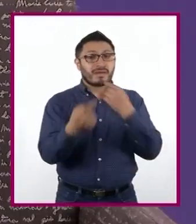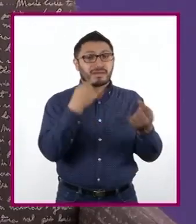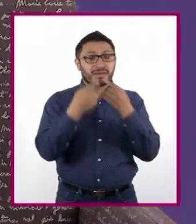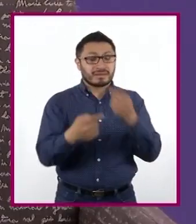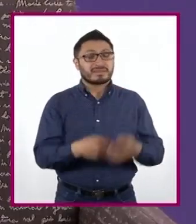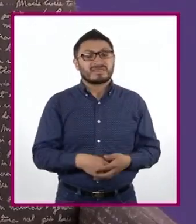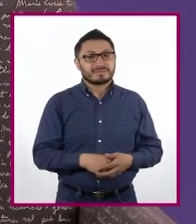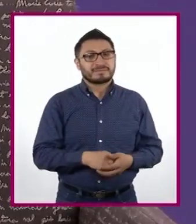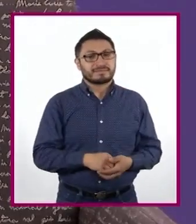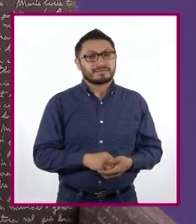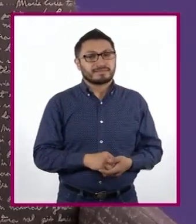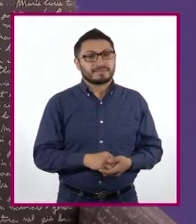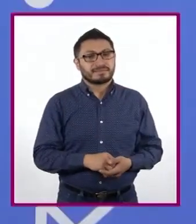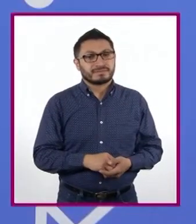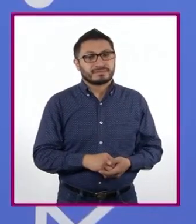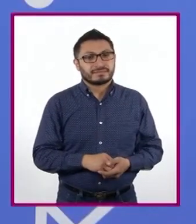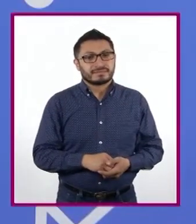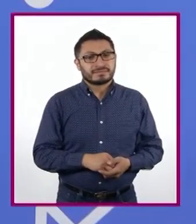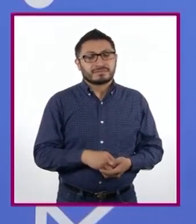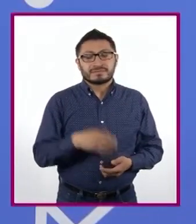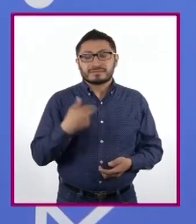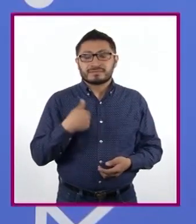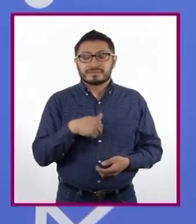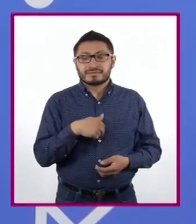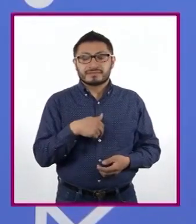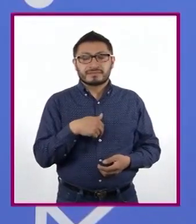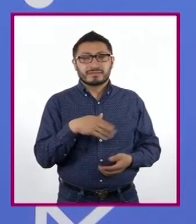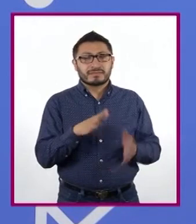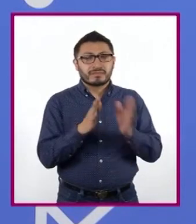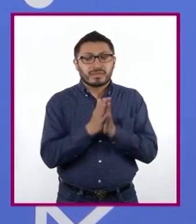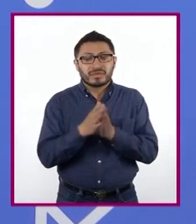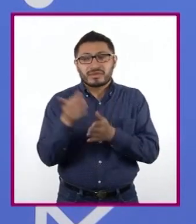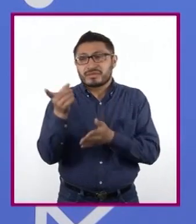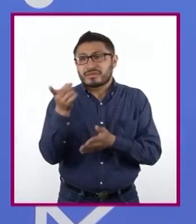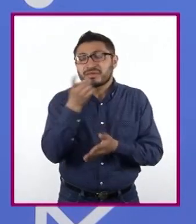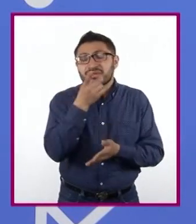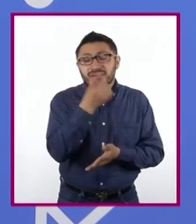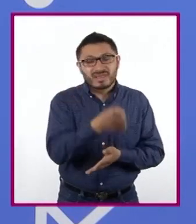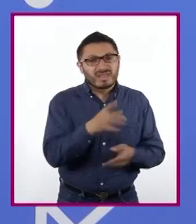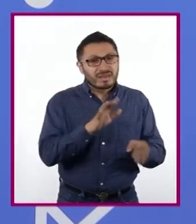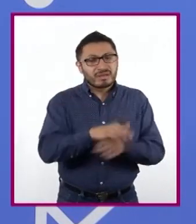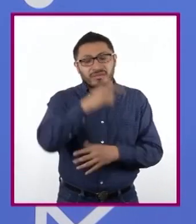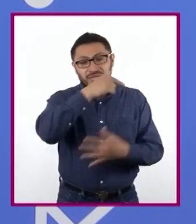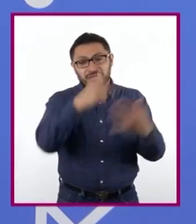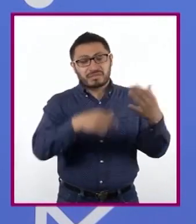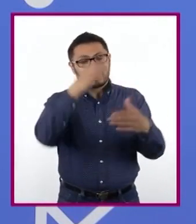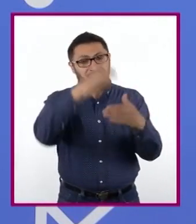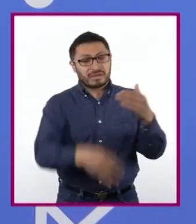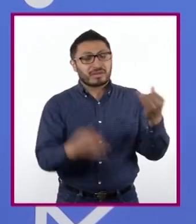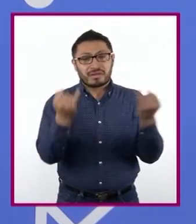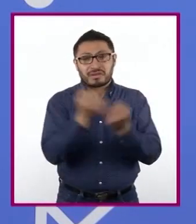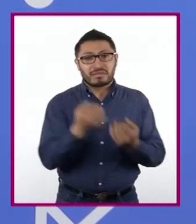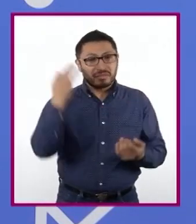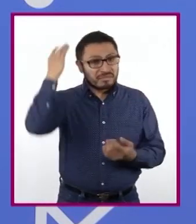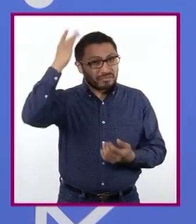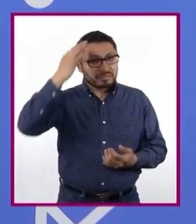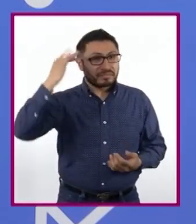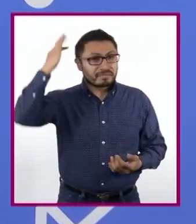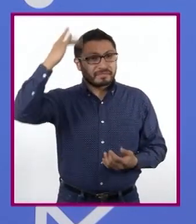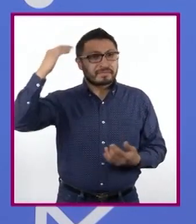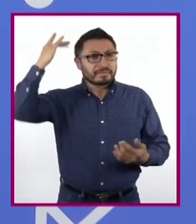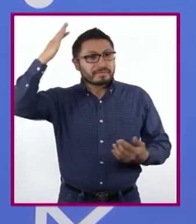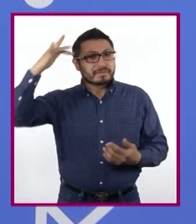¿Nos puede brindar sus conclusiones así como una reflexión acerca